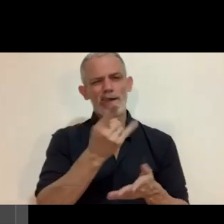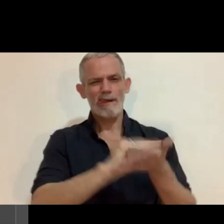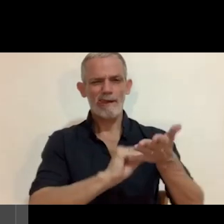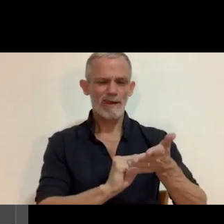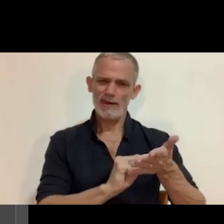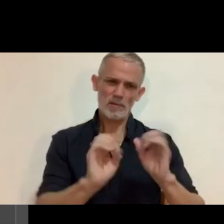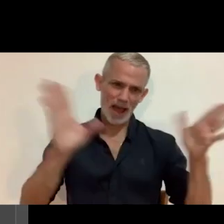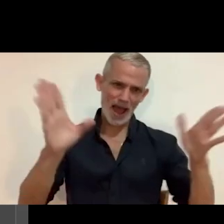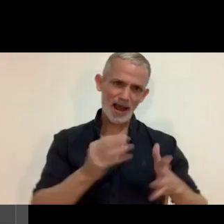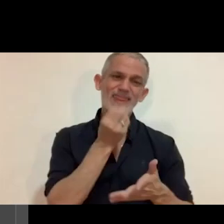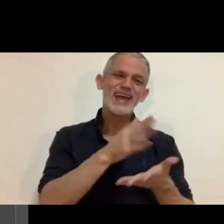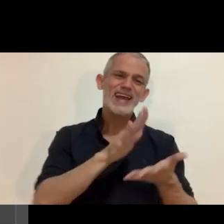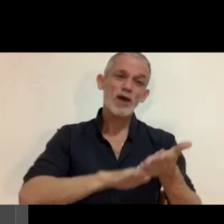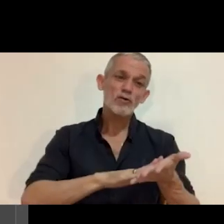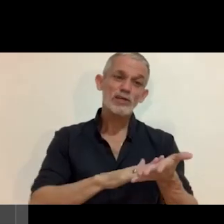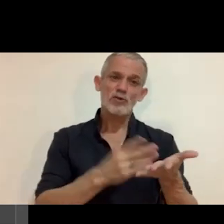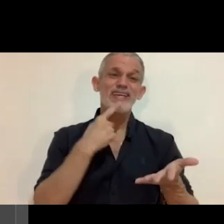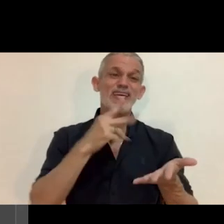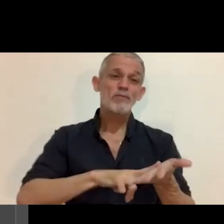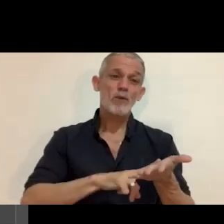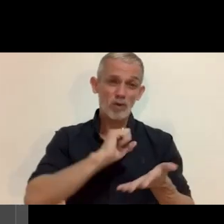hacer una defraudación fiscal, ¿no?